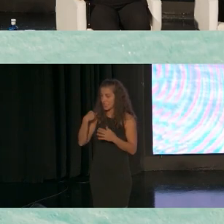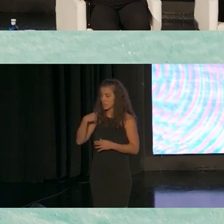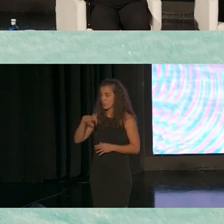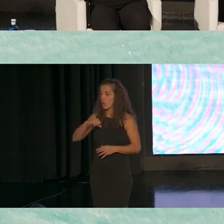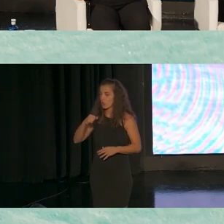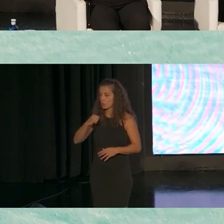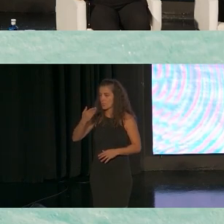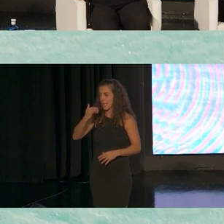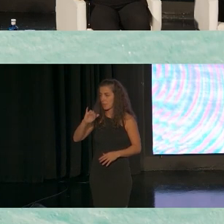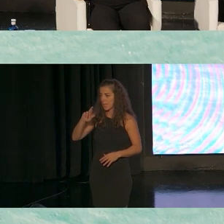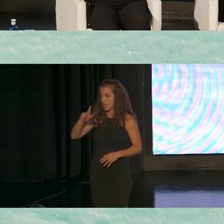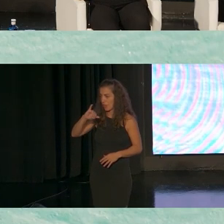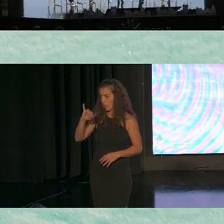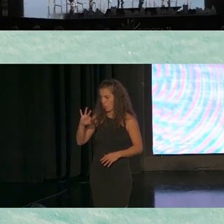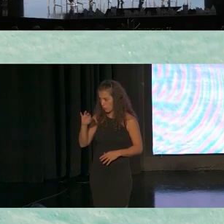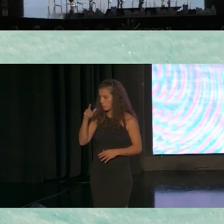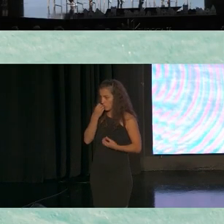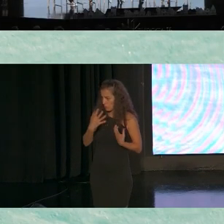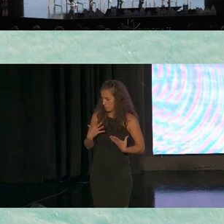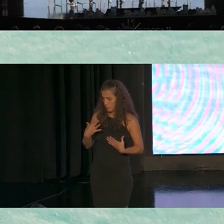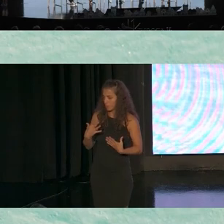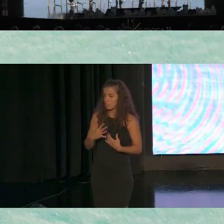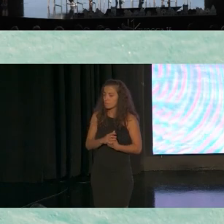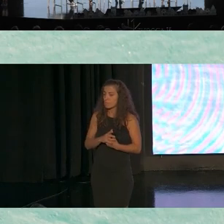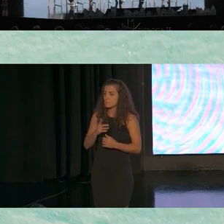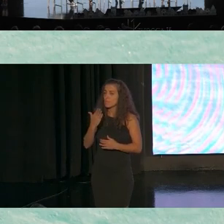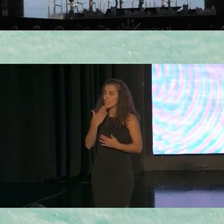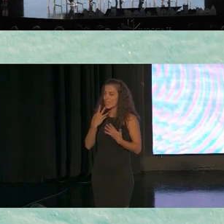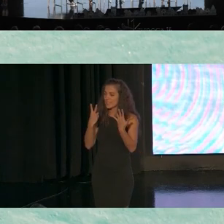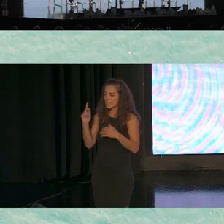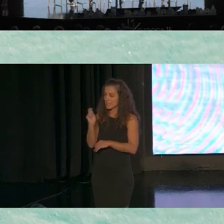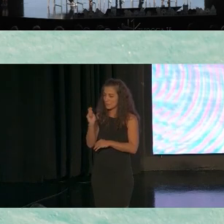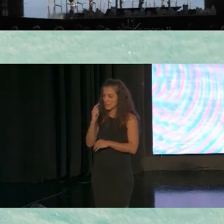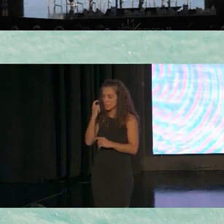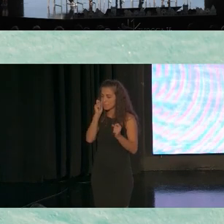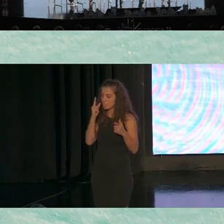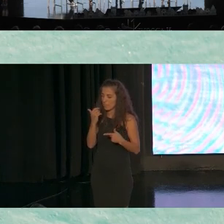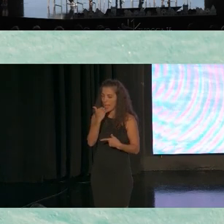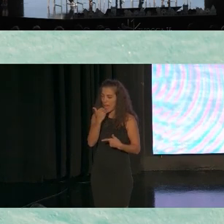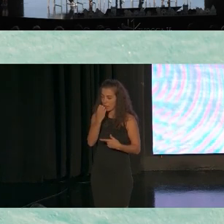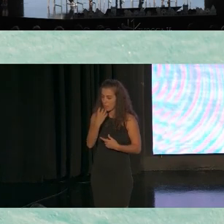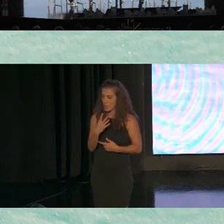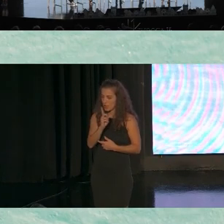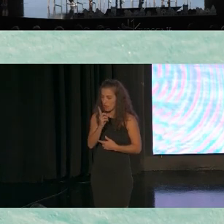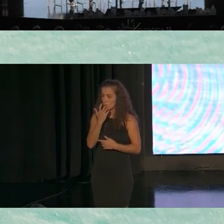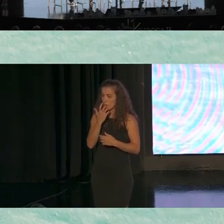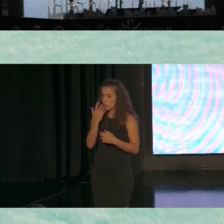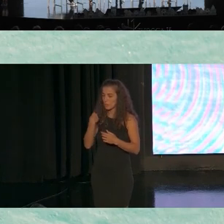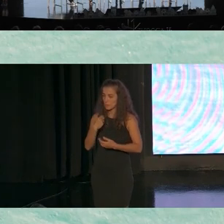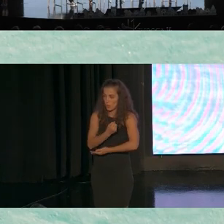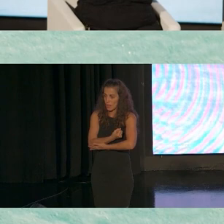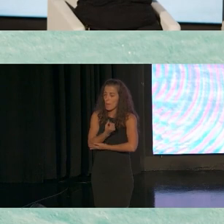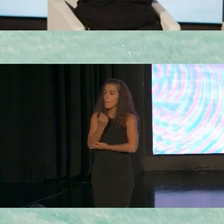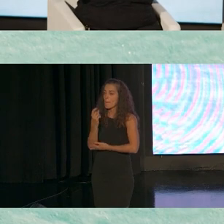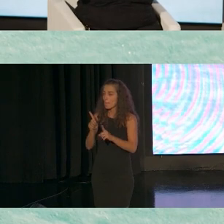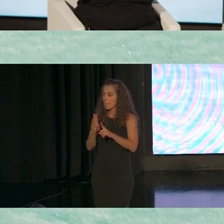eh con 7 meses nos dimos cuenta de que algo no iba bien la niña no no sujetaba la cabeza no